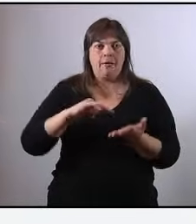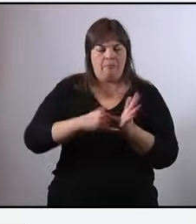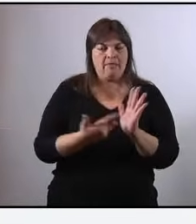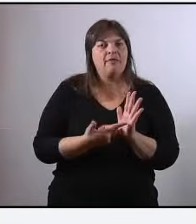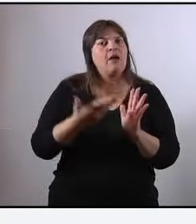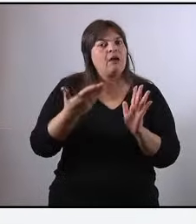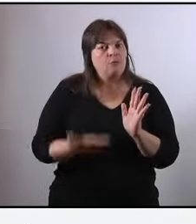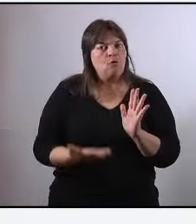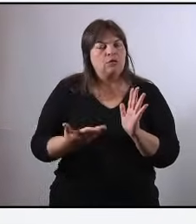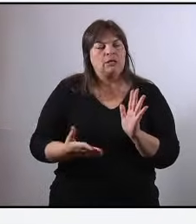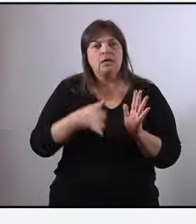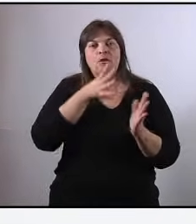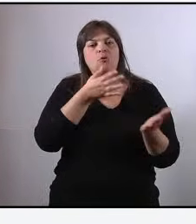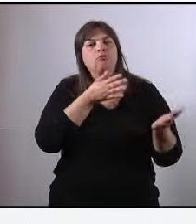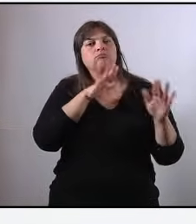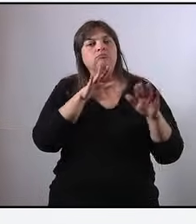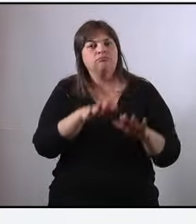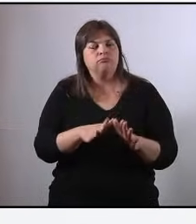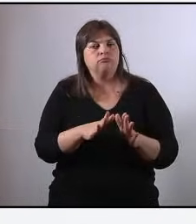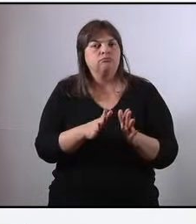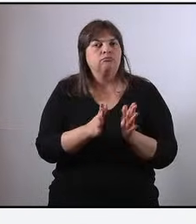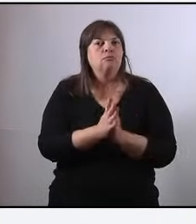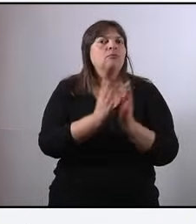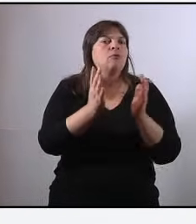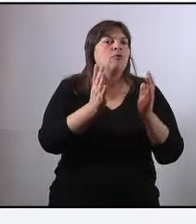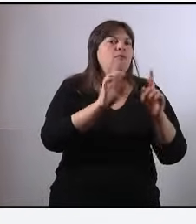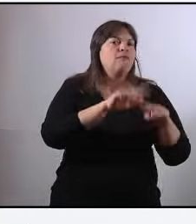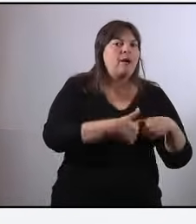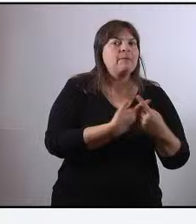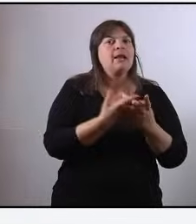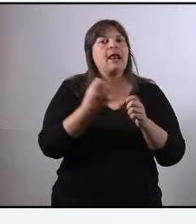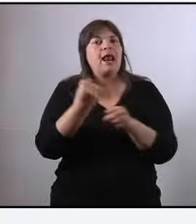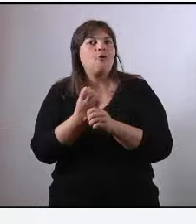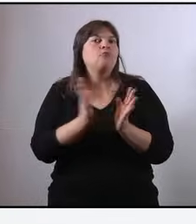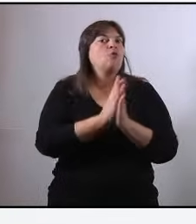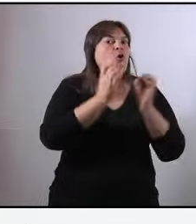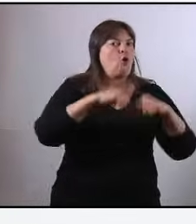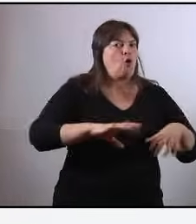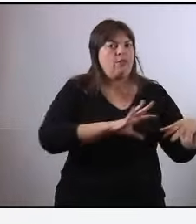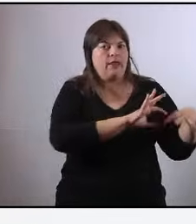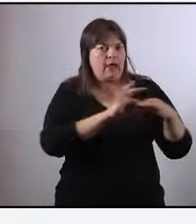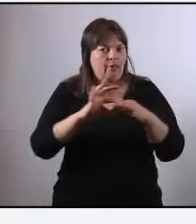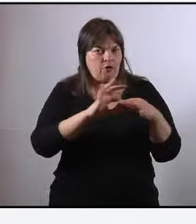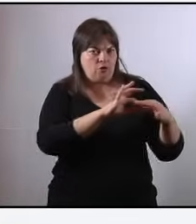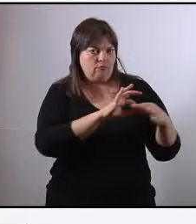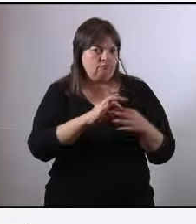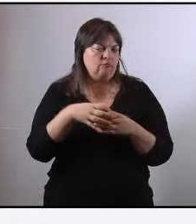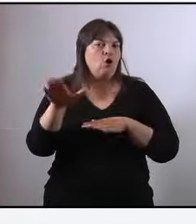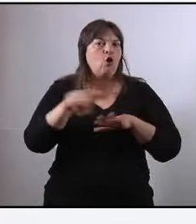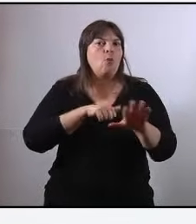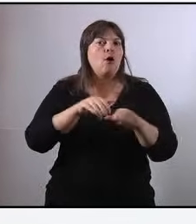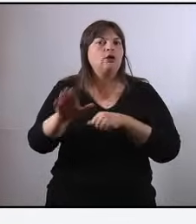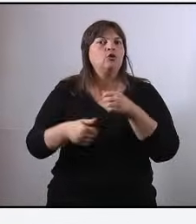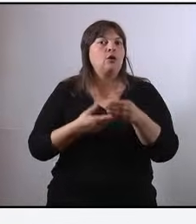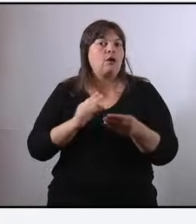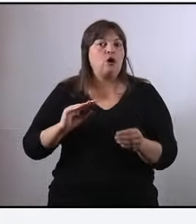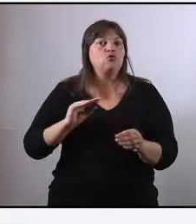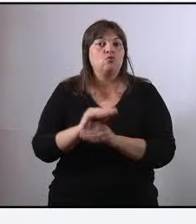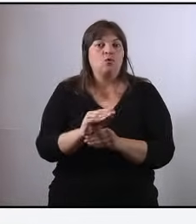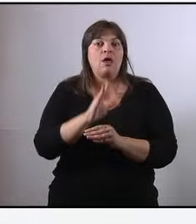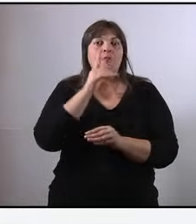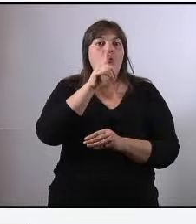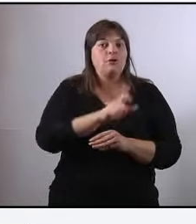para favorecer la conciliación familiar y laboral: la convocatoria de ayudas para contratar